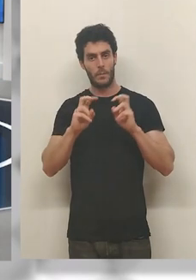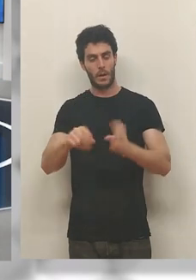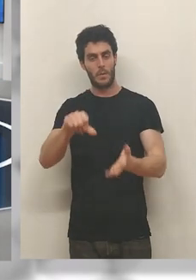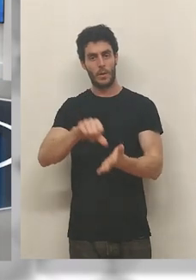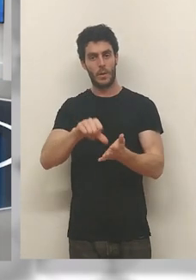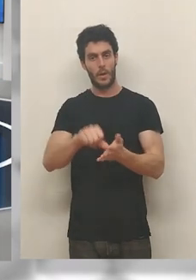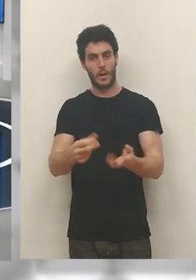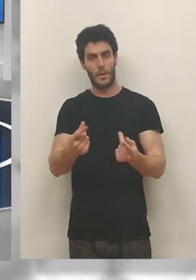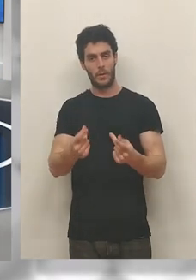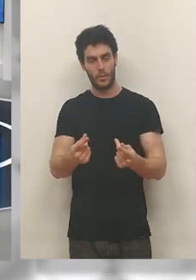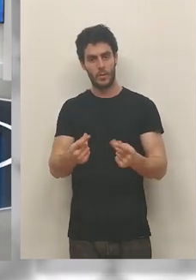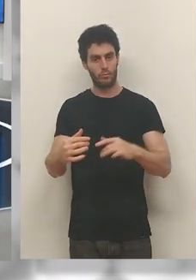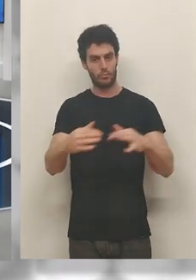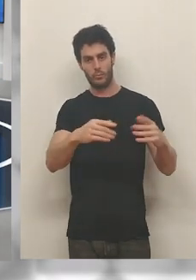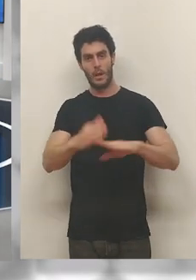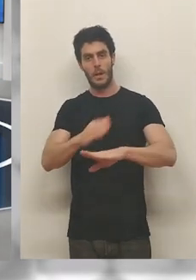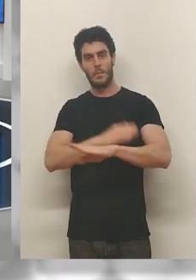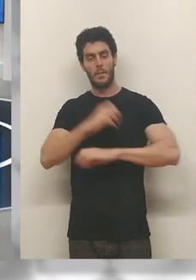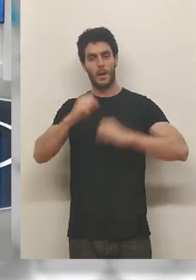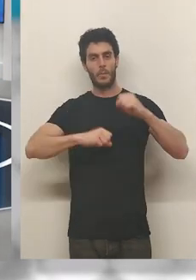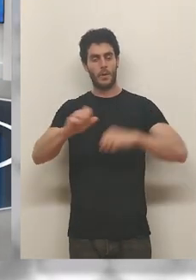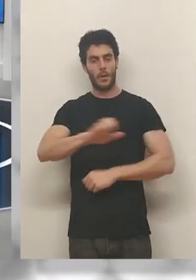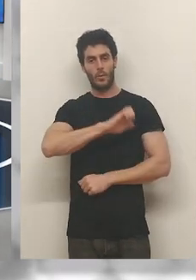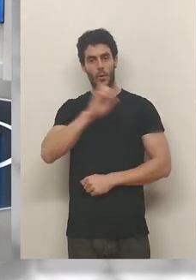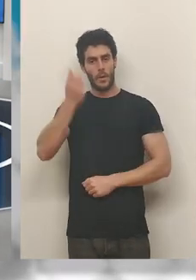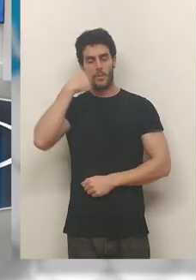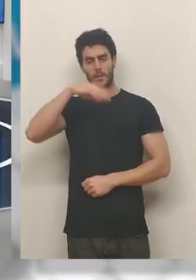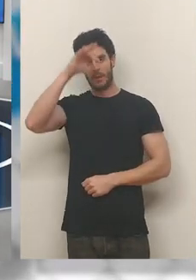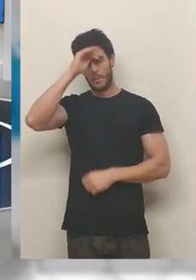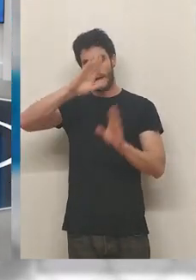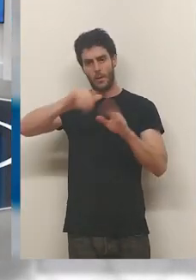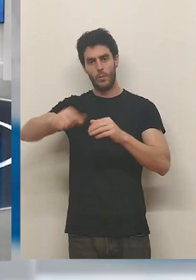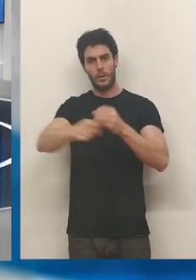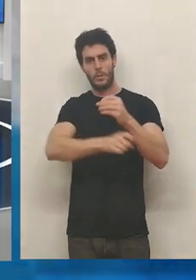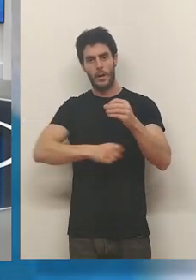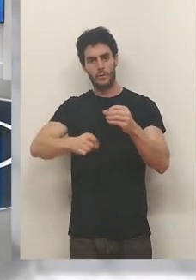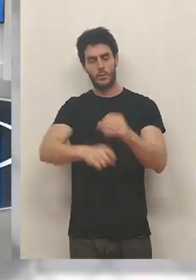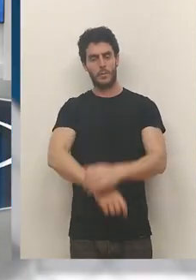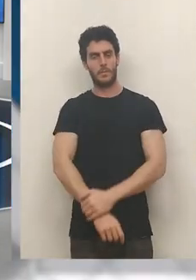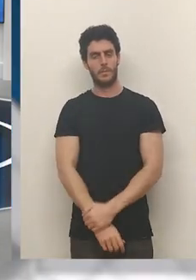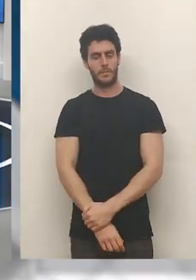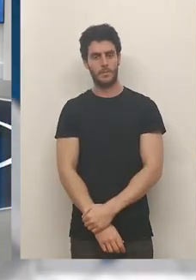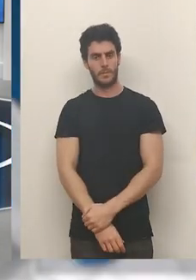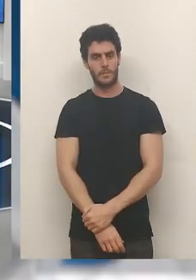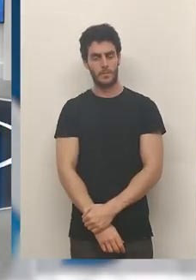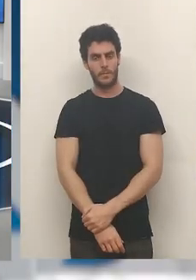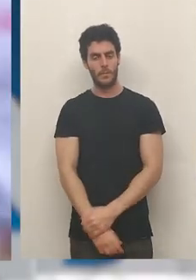julio. En principio, el ciudad de Logroño tendrá que jugar la previa de la competición europea el último fin de semana de agosto.